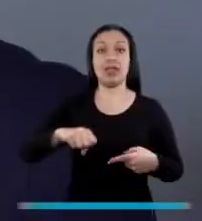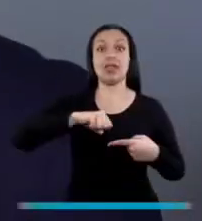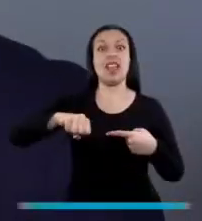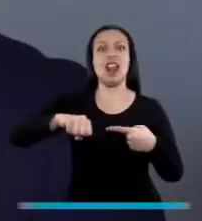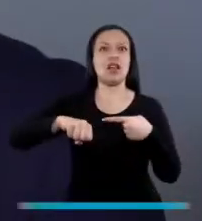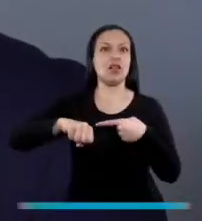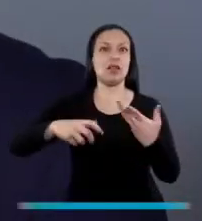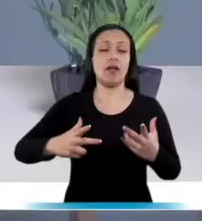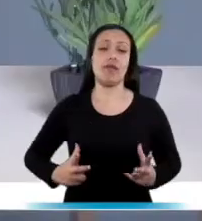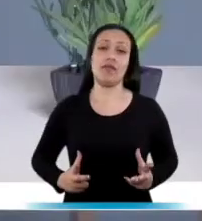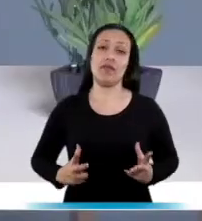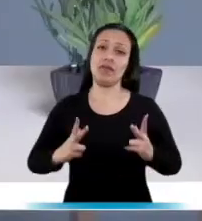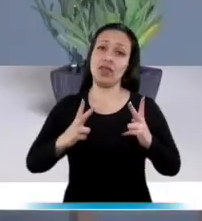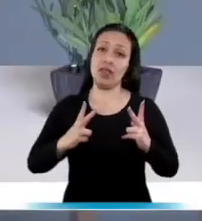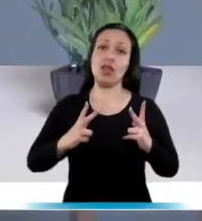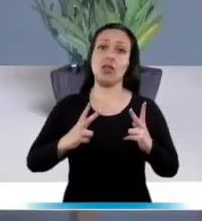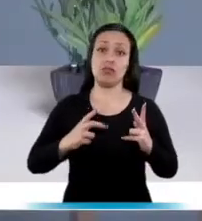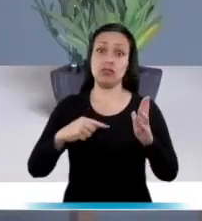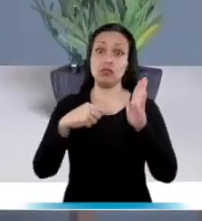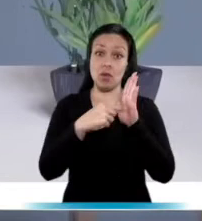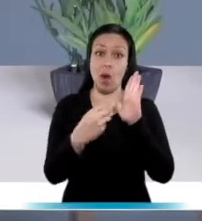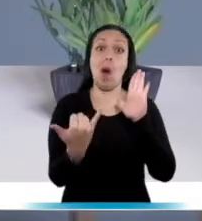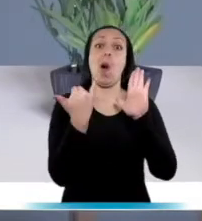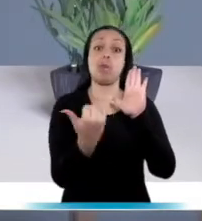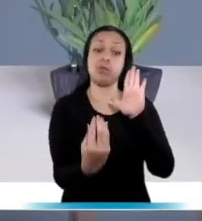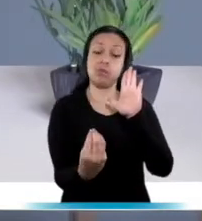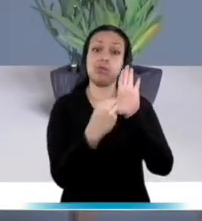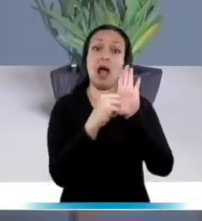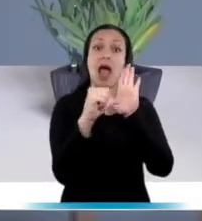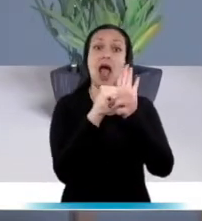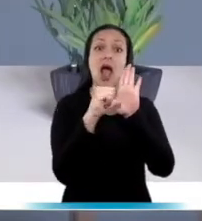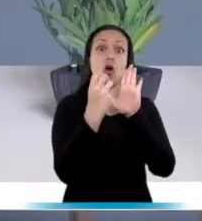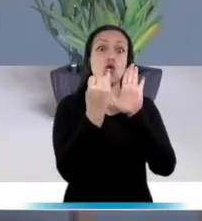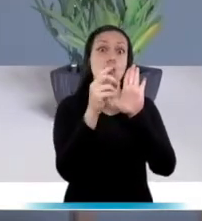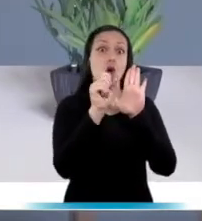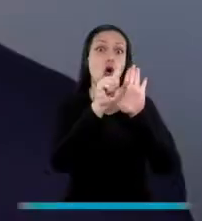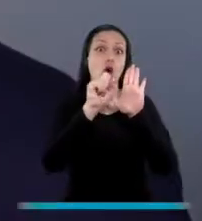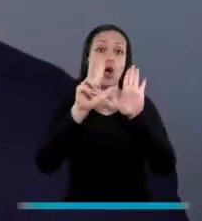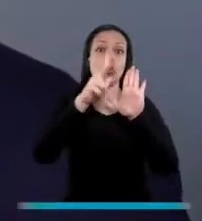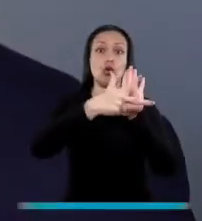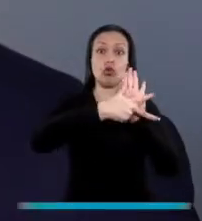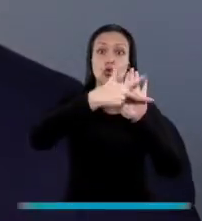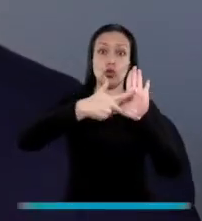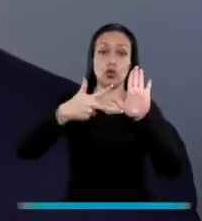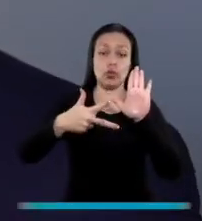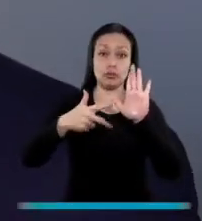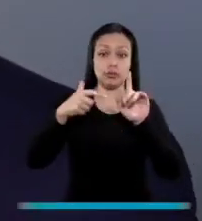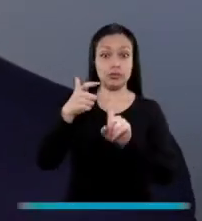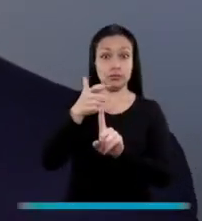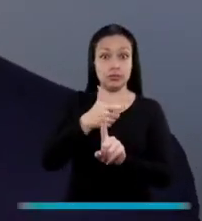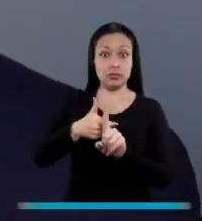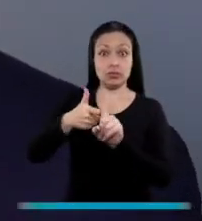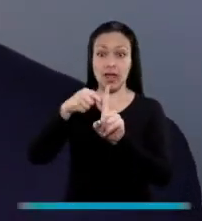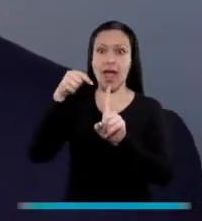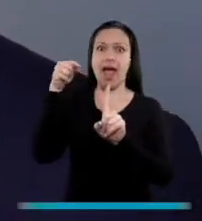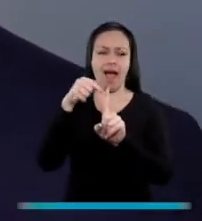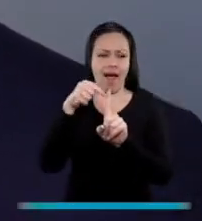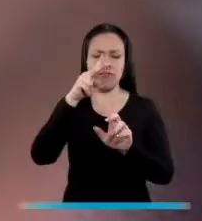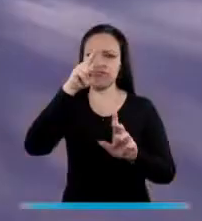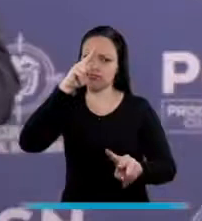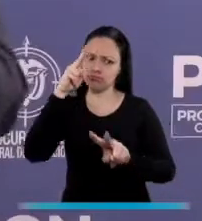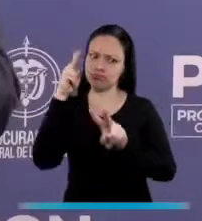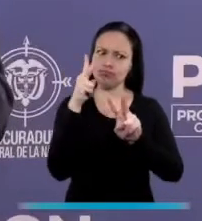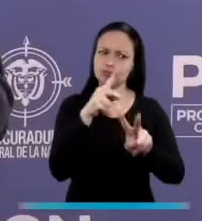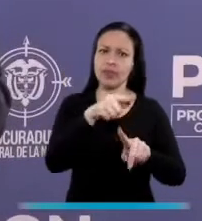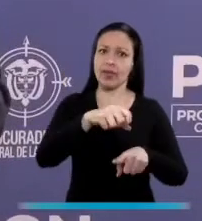El derecho a la vida, tal y como está consagrado en el artículo 11 de la Constitución Nacional, y la PROCU vela porque se respete este